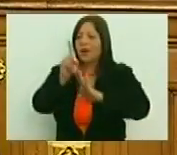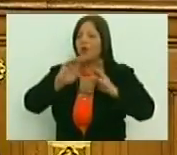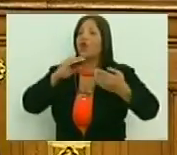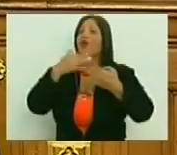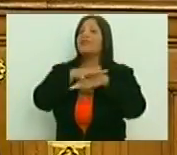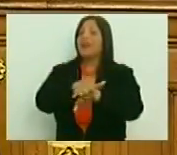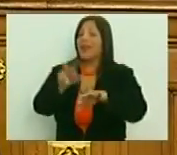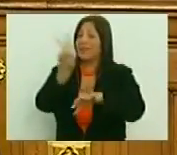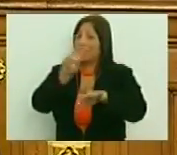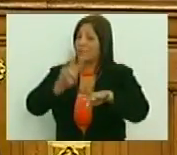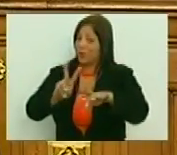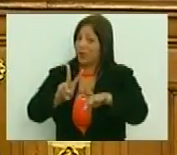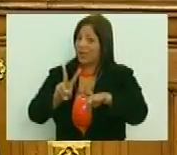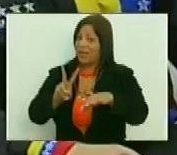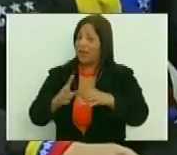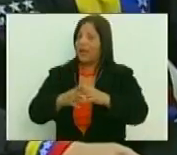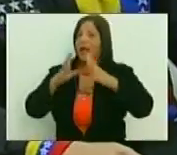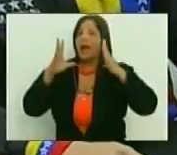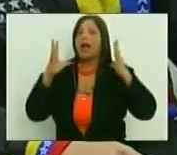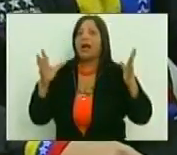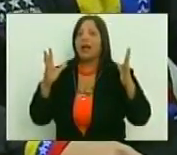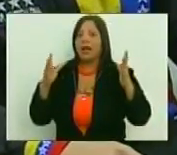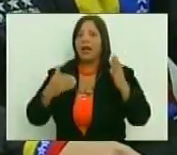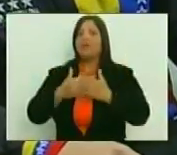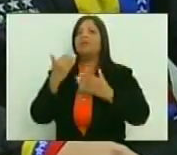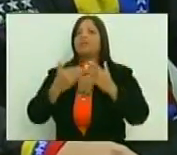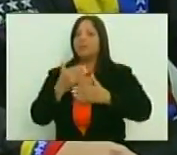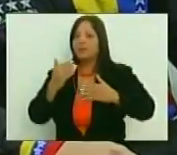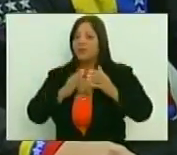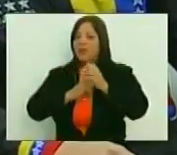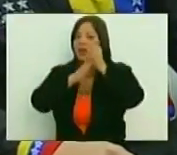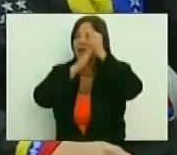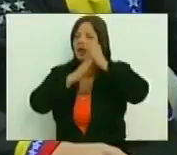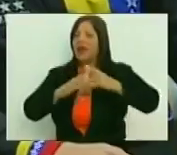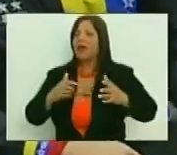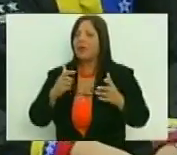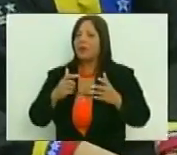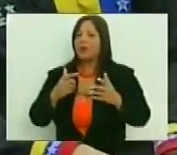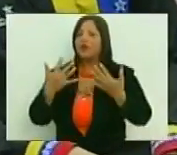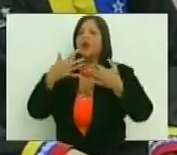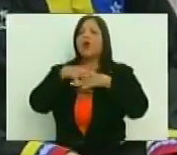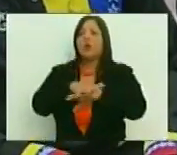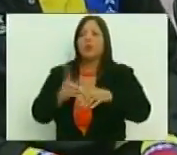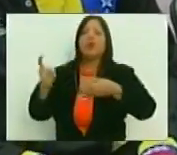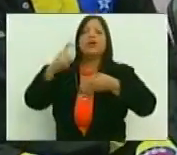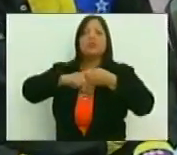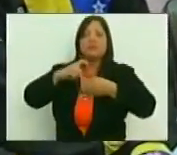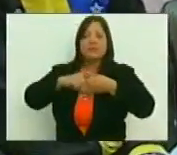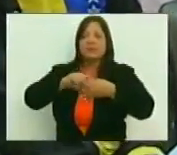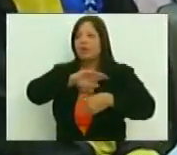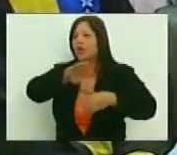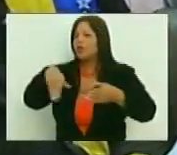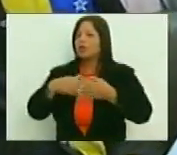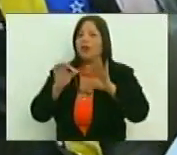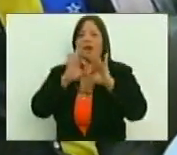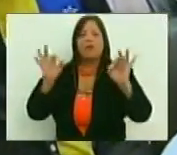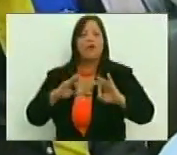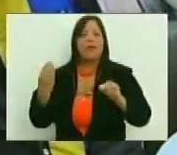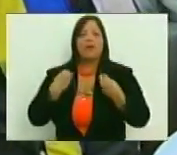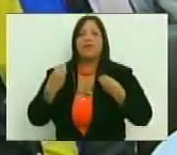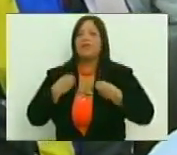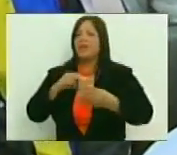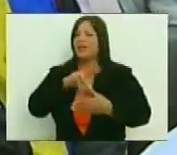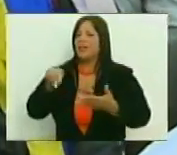integral del país, con enorme y notable liderazgo y su incorporación en todos los ámbitos de la vida